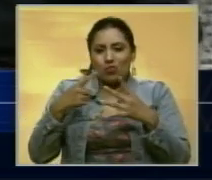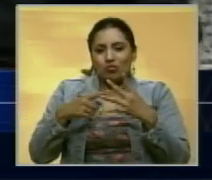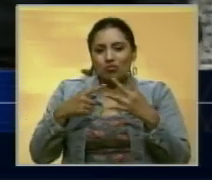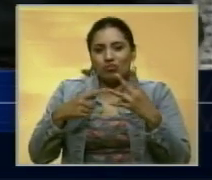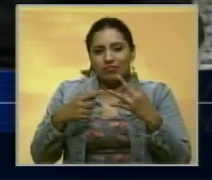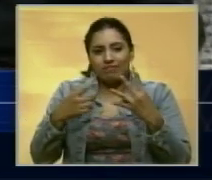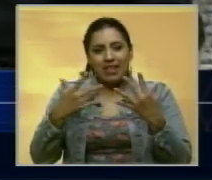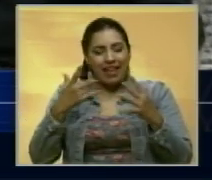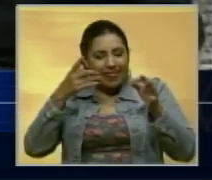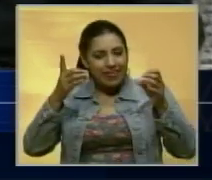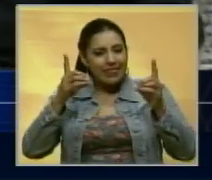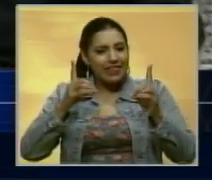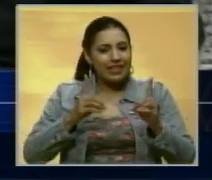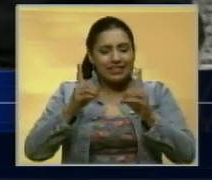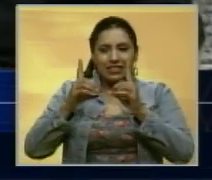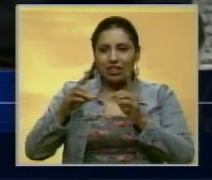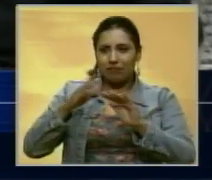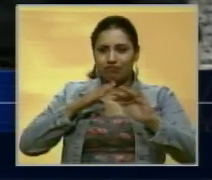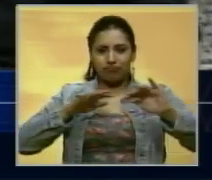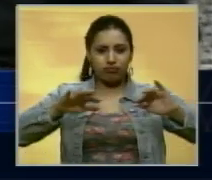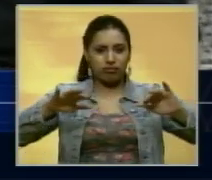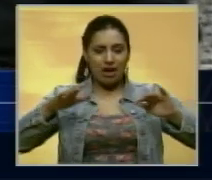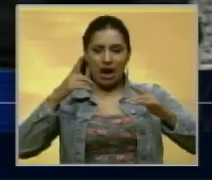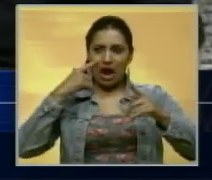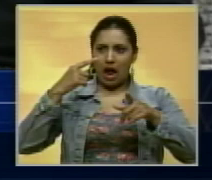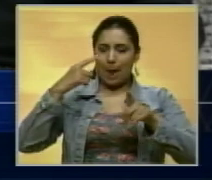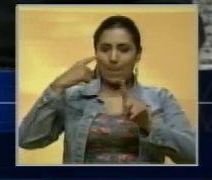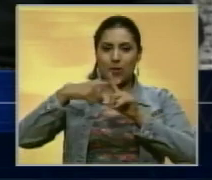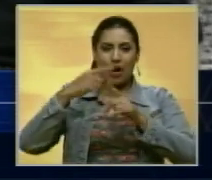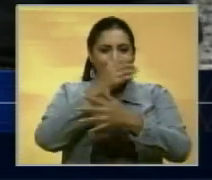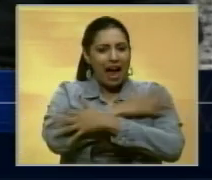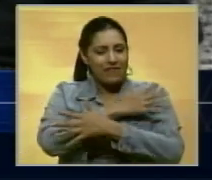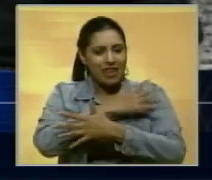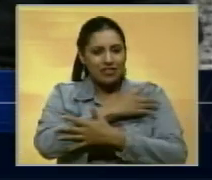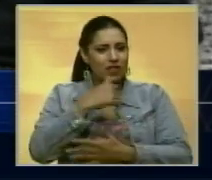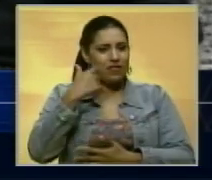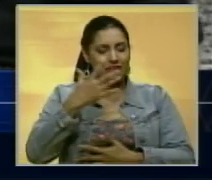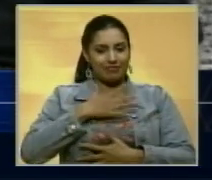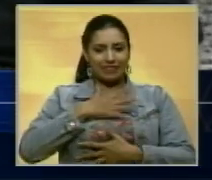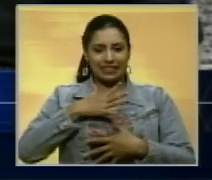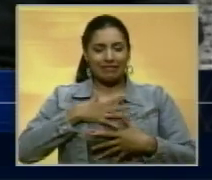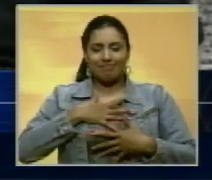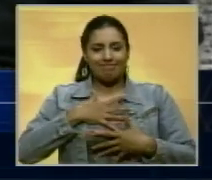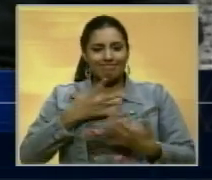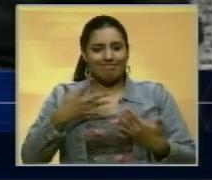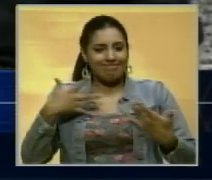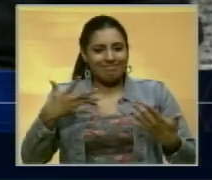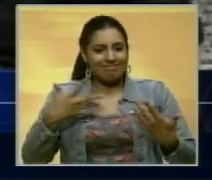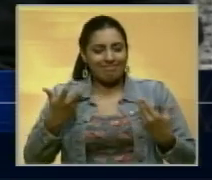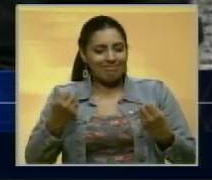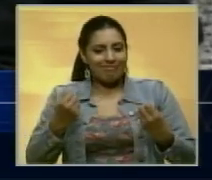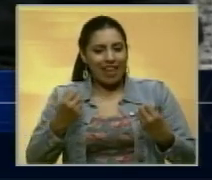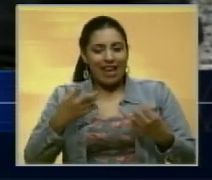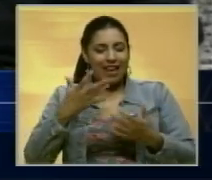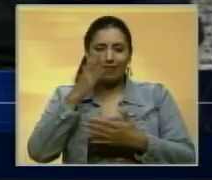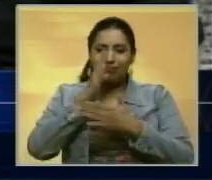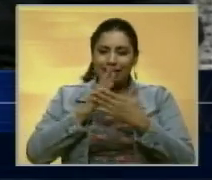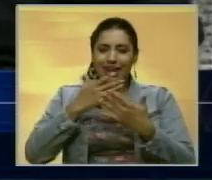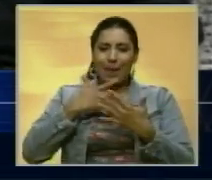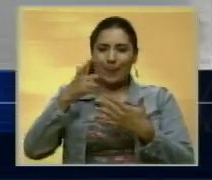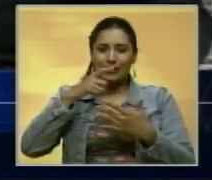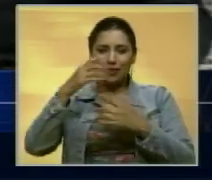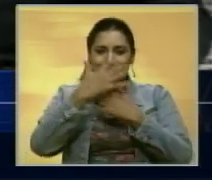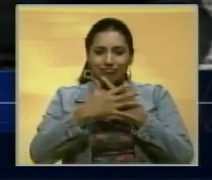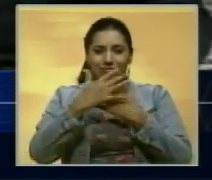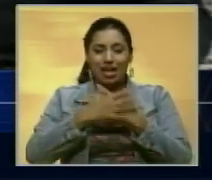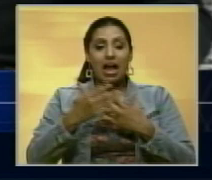cosas decidan distinguirte, abrazarte de esa forma, es realmente muy amable por parte de